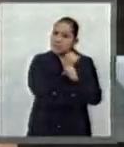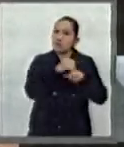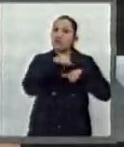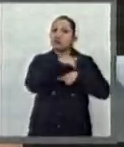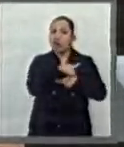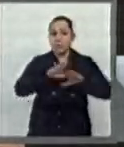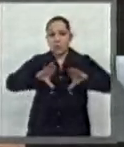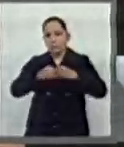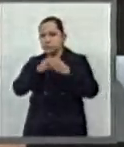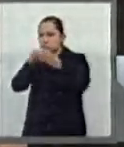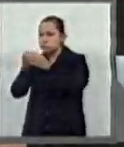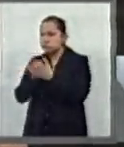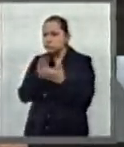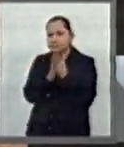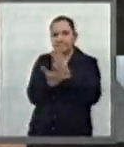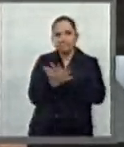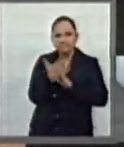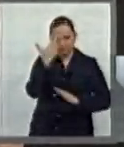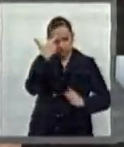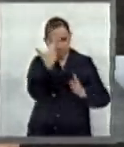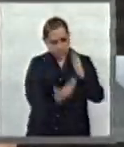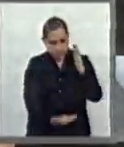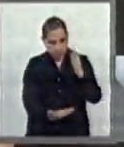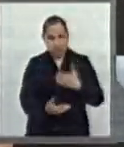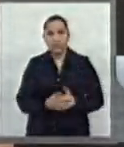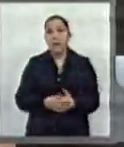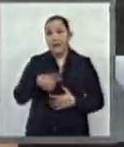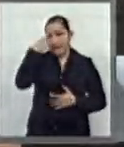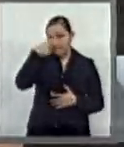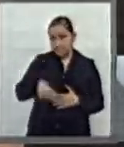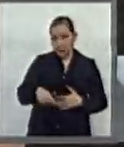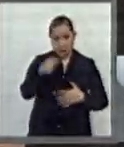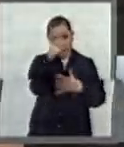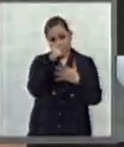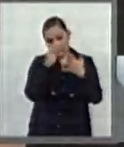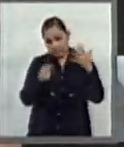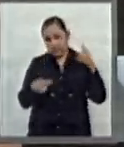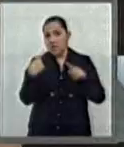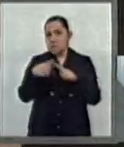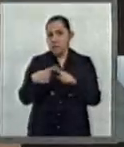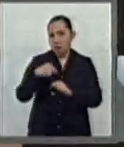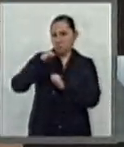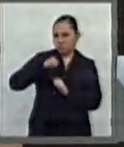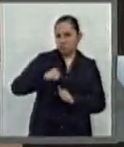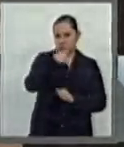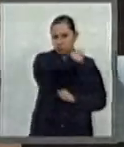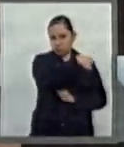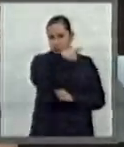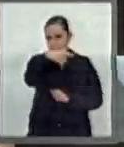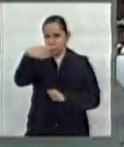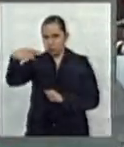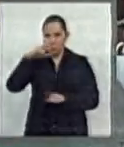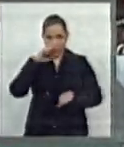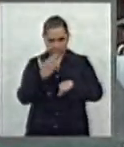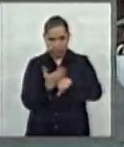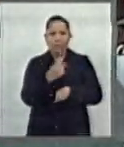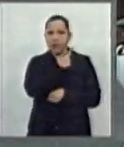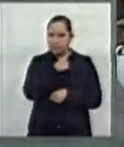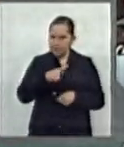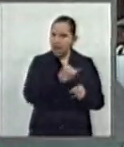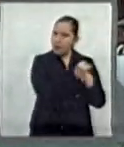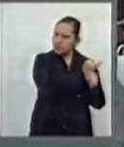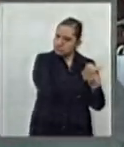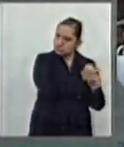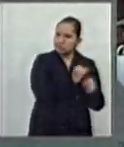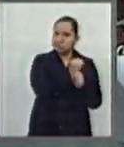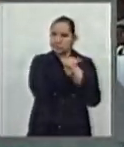Delincuencia Organizada, para que en uso de sus facultades realicen la investigación